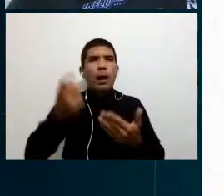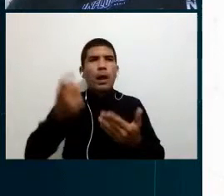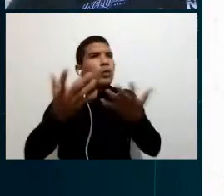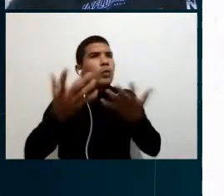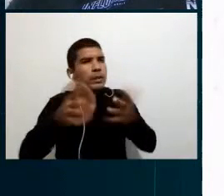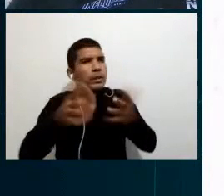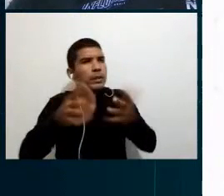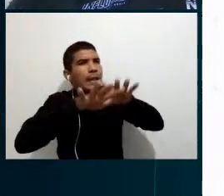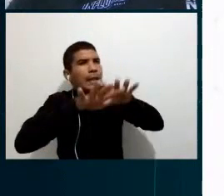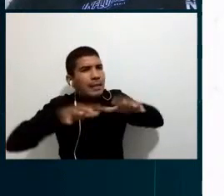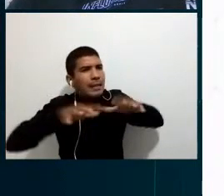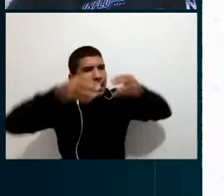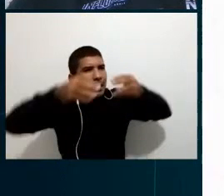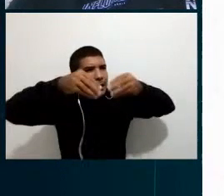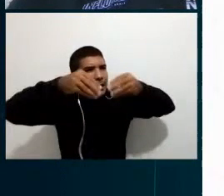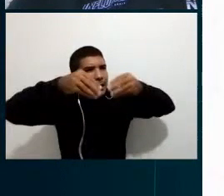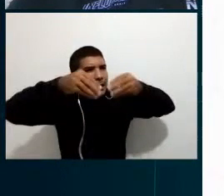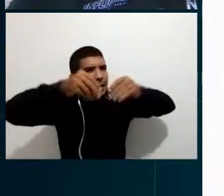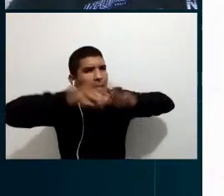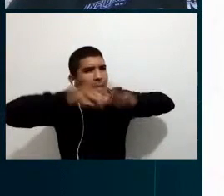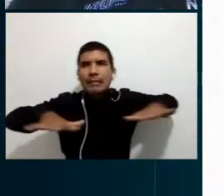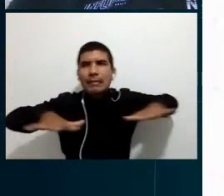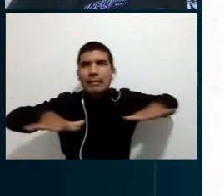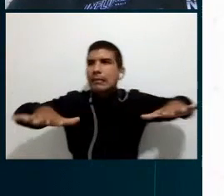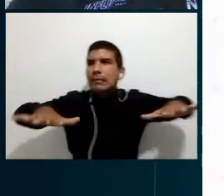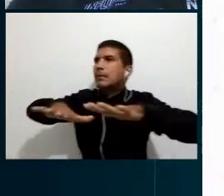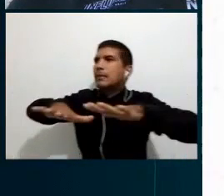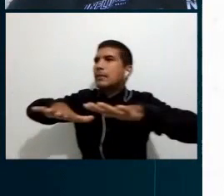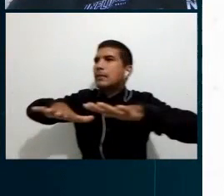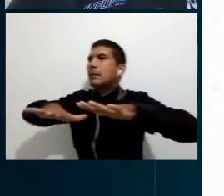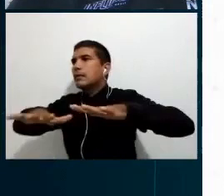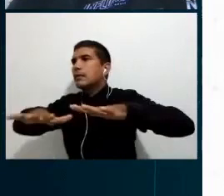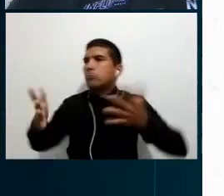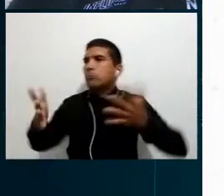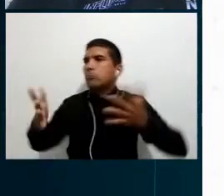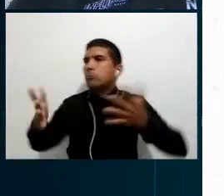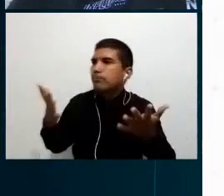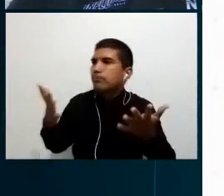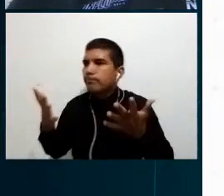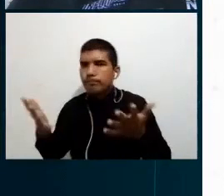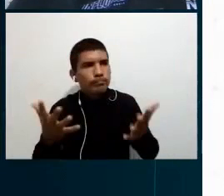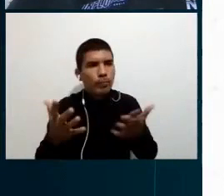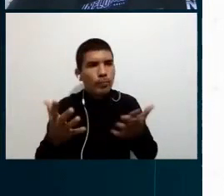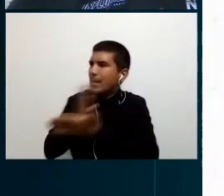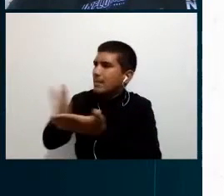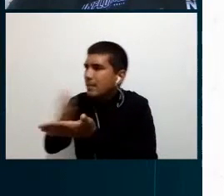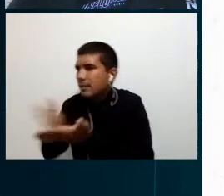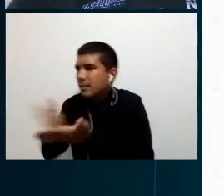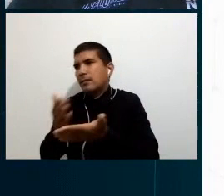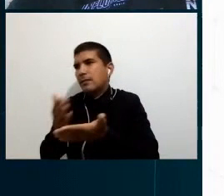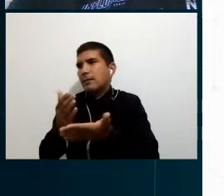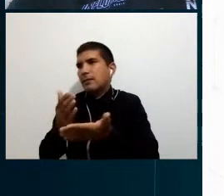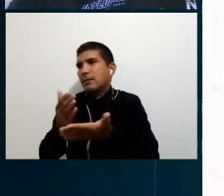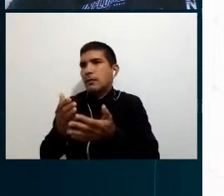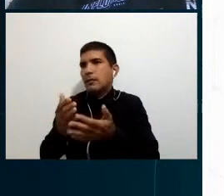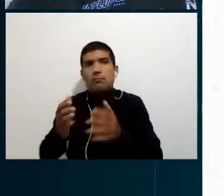reducen el espacio. Pues acá vemos que esto sería una bahía, y acá veríamos que